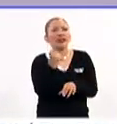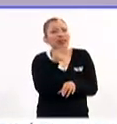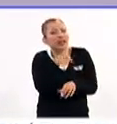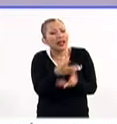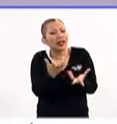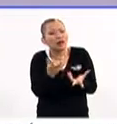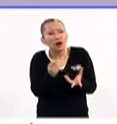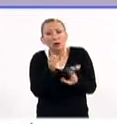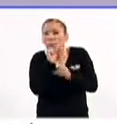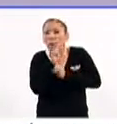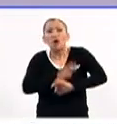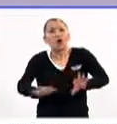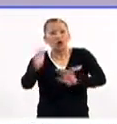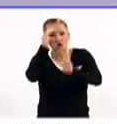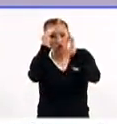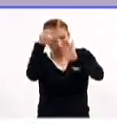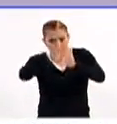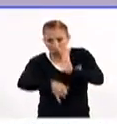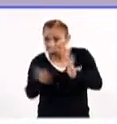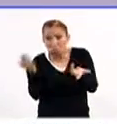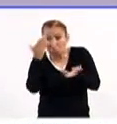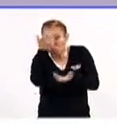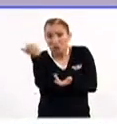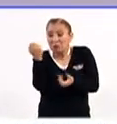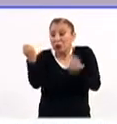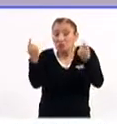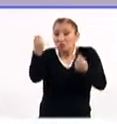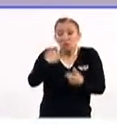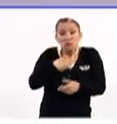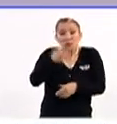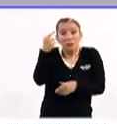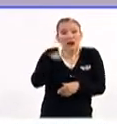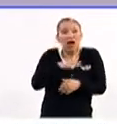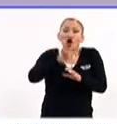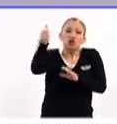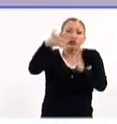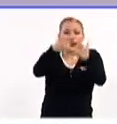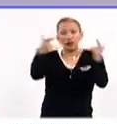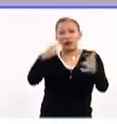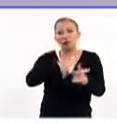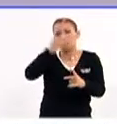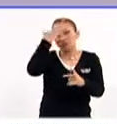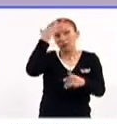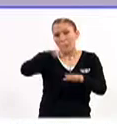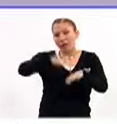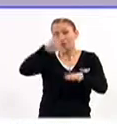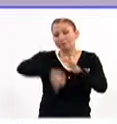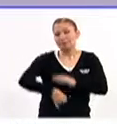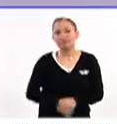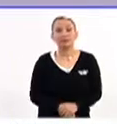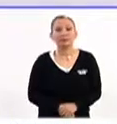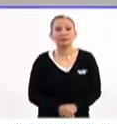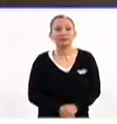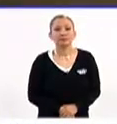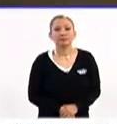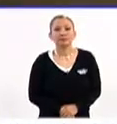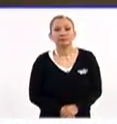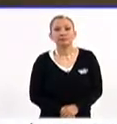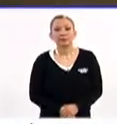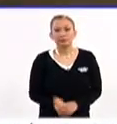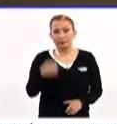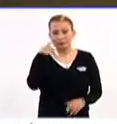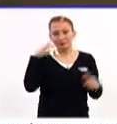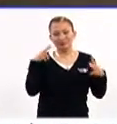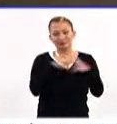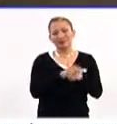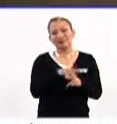pues, no es tan popular, tan conocida como otros momentos en la historia de la conquista? Bueno, creo que la